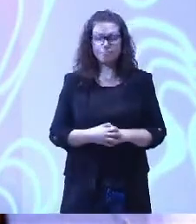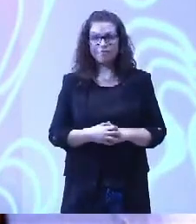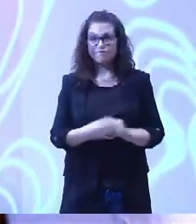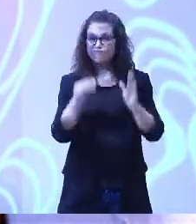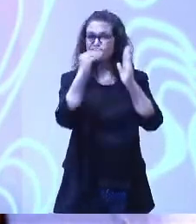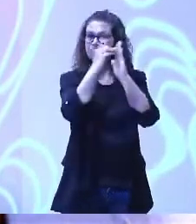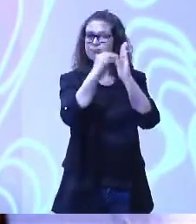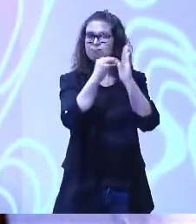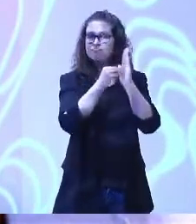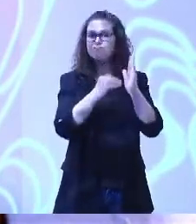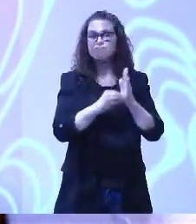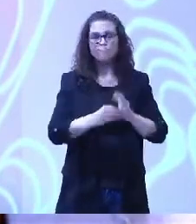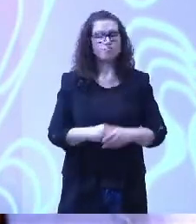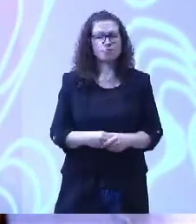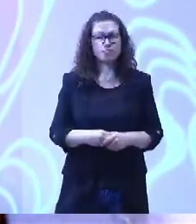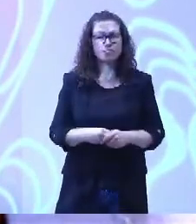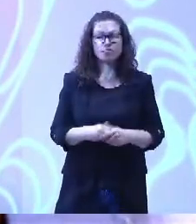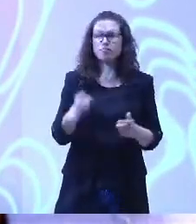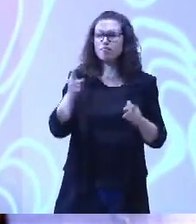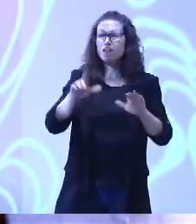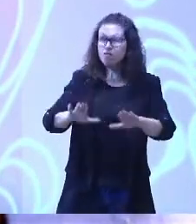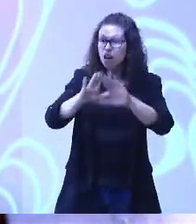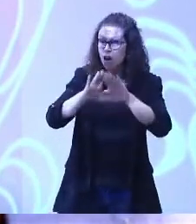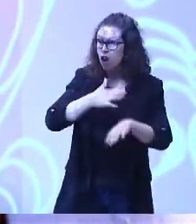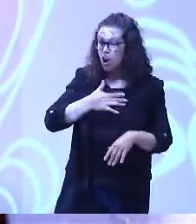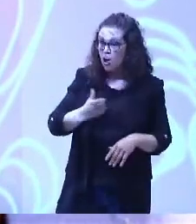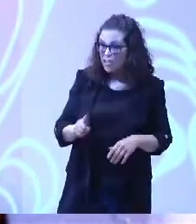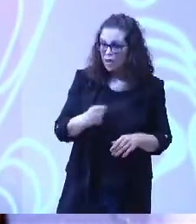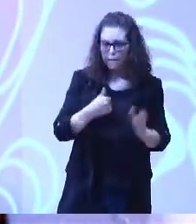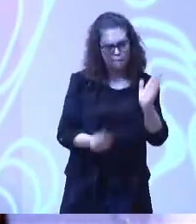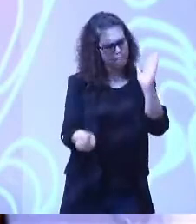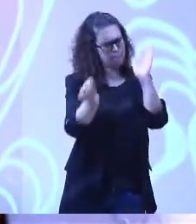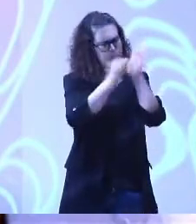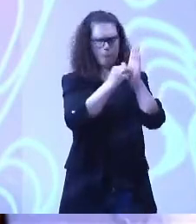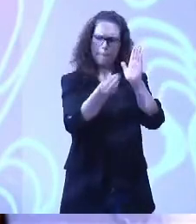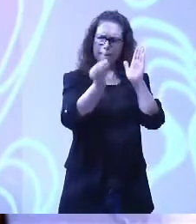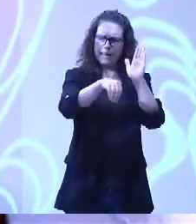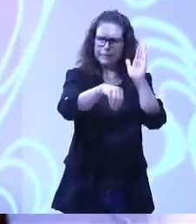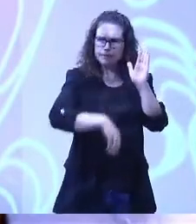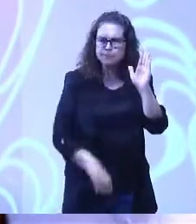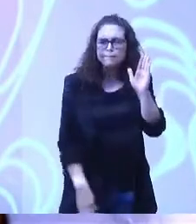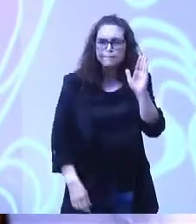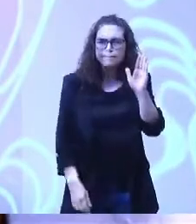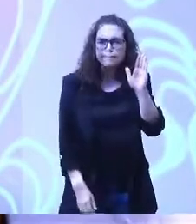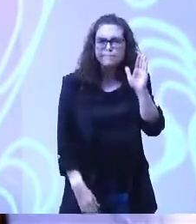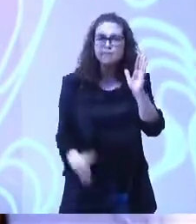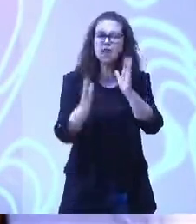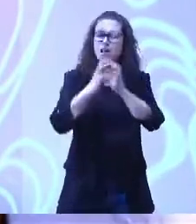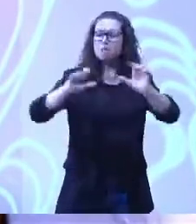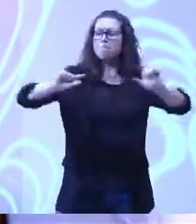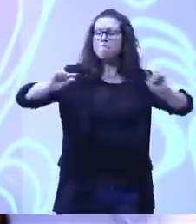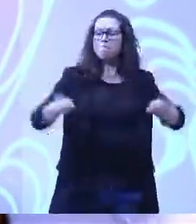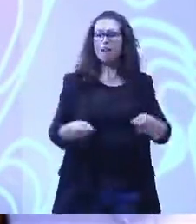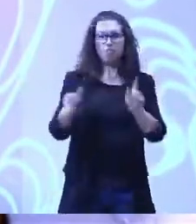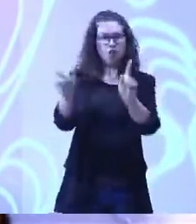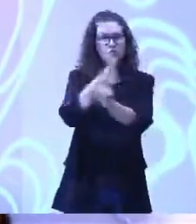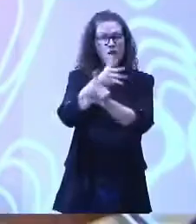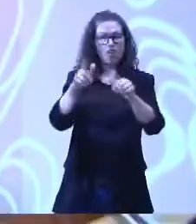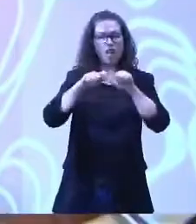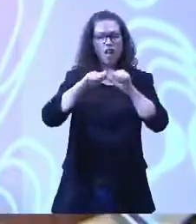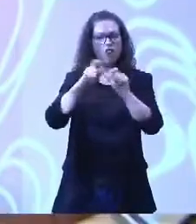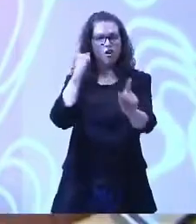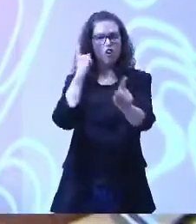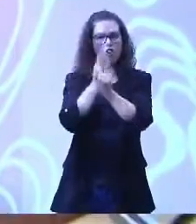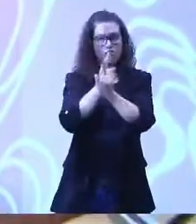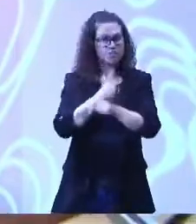Y si por tanto dicen que no quieren feminismo, pues 2 tazas de feminismo. Pacto de Estado contra la violencia de género y